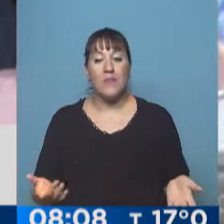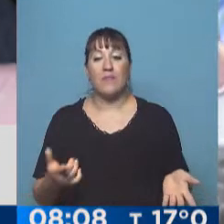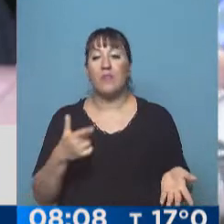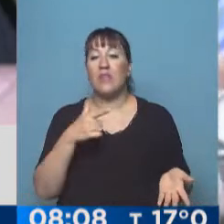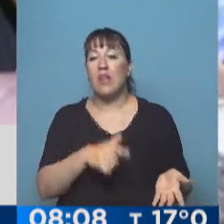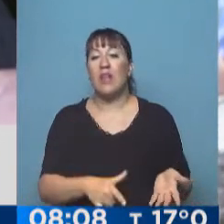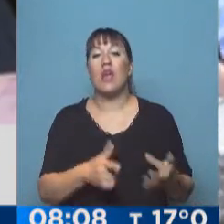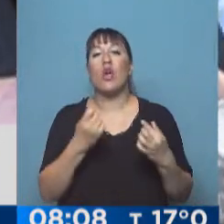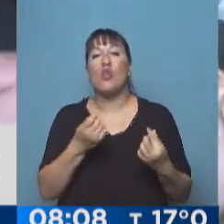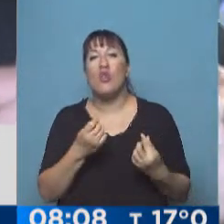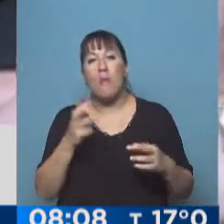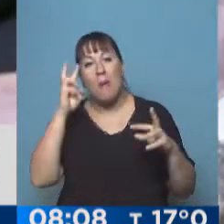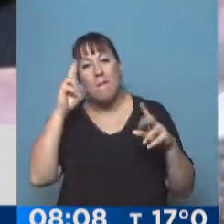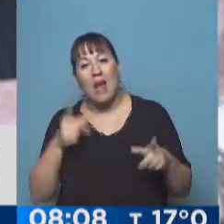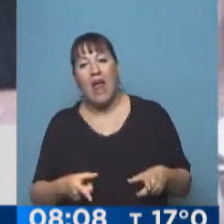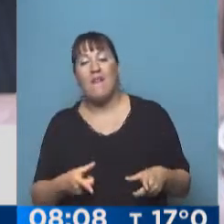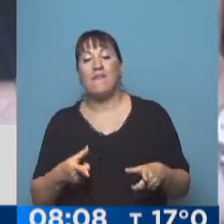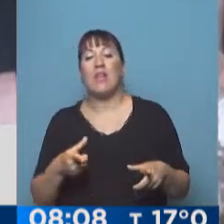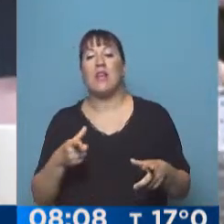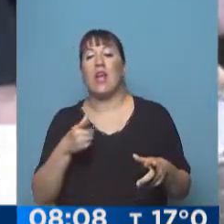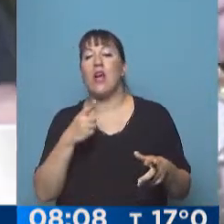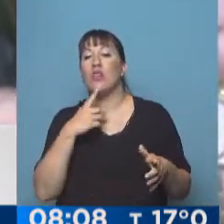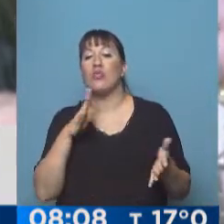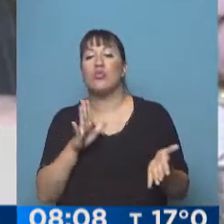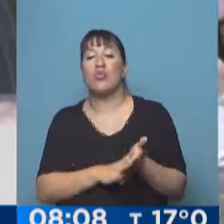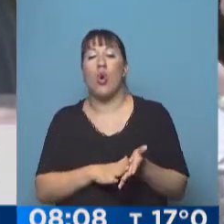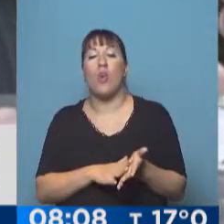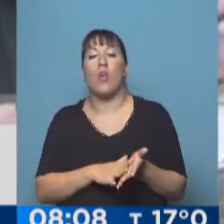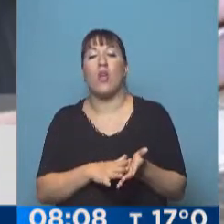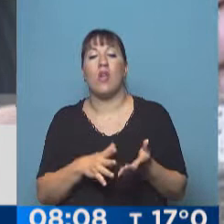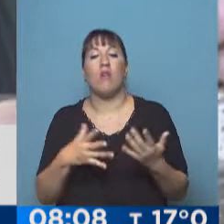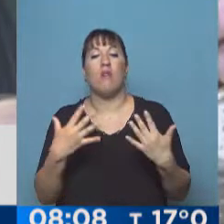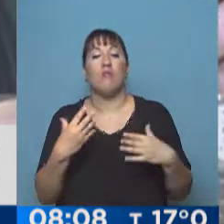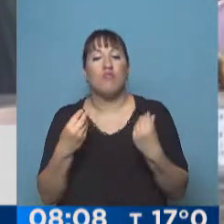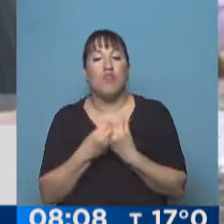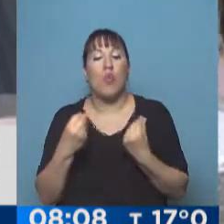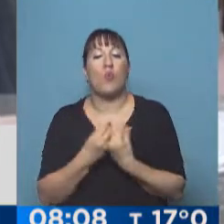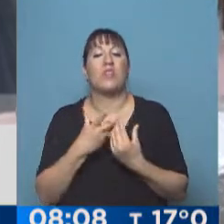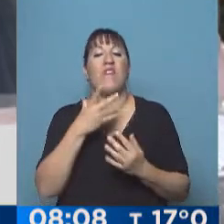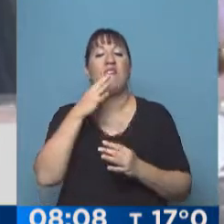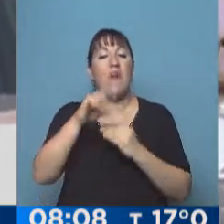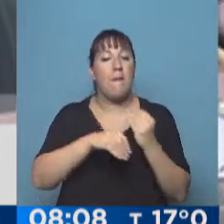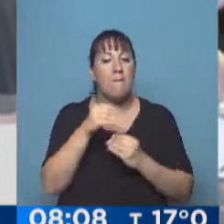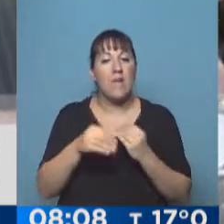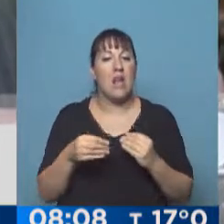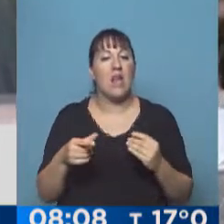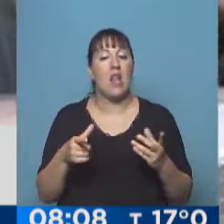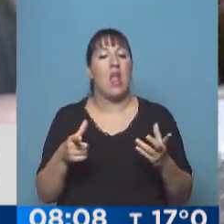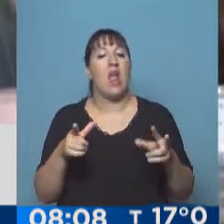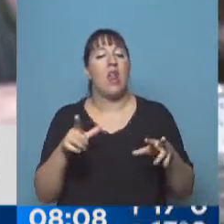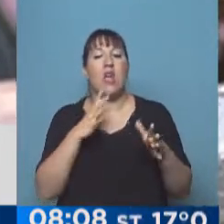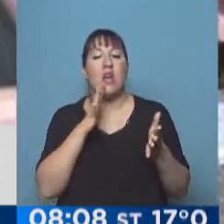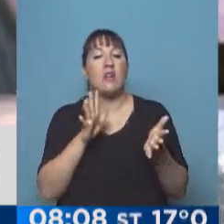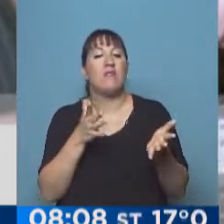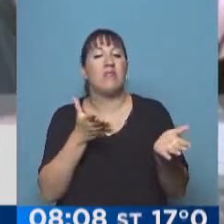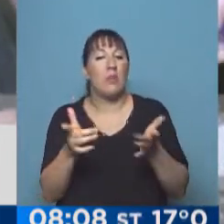planificar lo que significa la presencia de semejante cantidad de familias y en términos de los servicios que seguramente